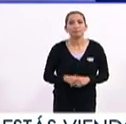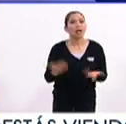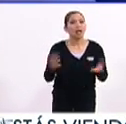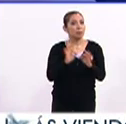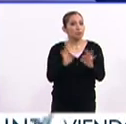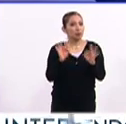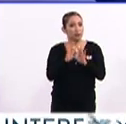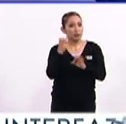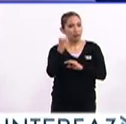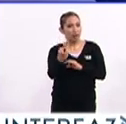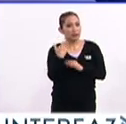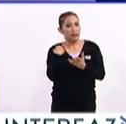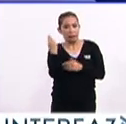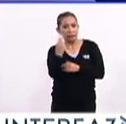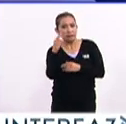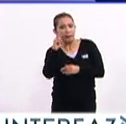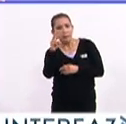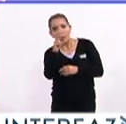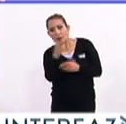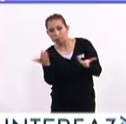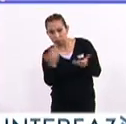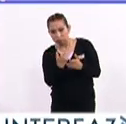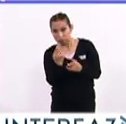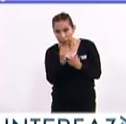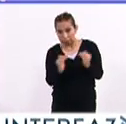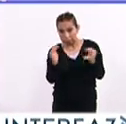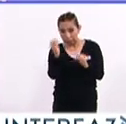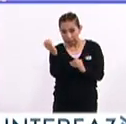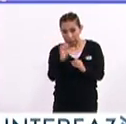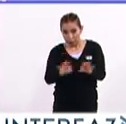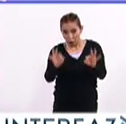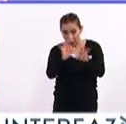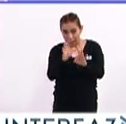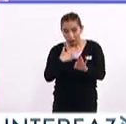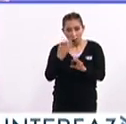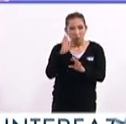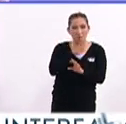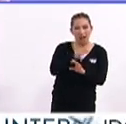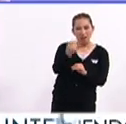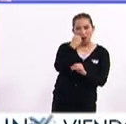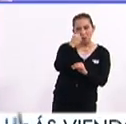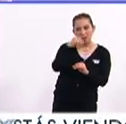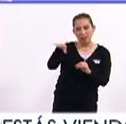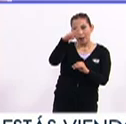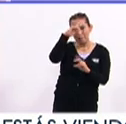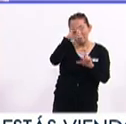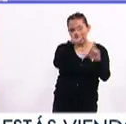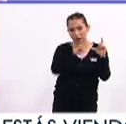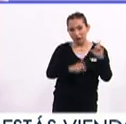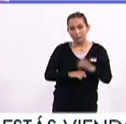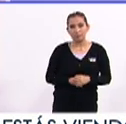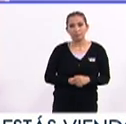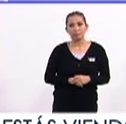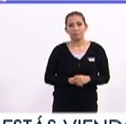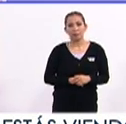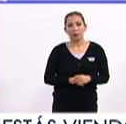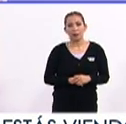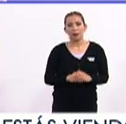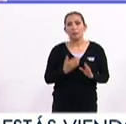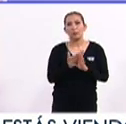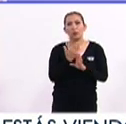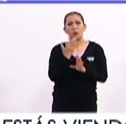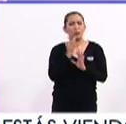tan importante es esta necesidad? ¿Qué tan grande es el problema de malnutrición que existe en nuestro país, sobre todo? Es muy